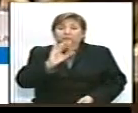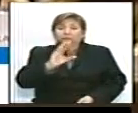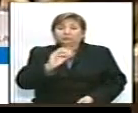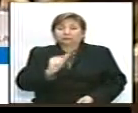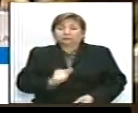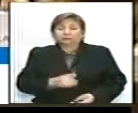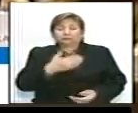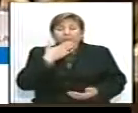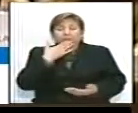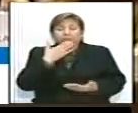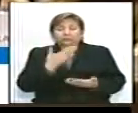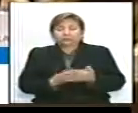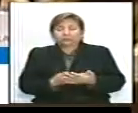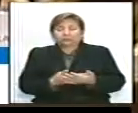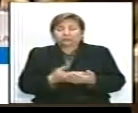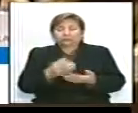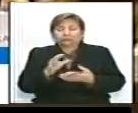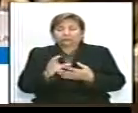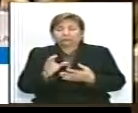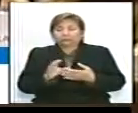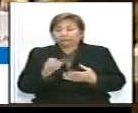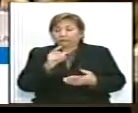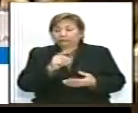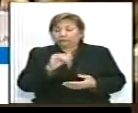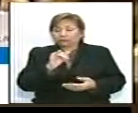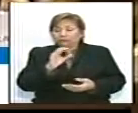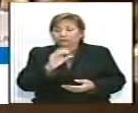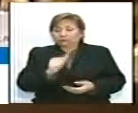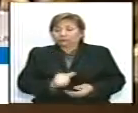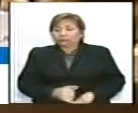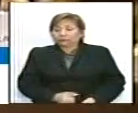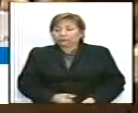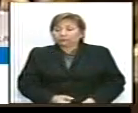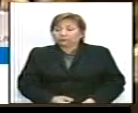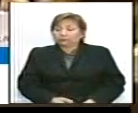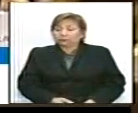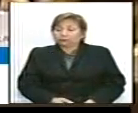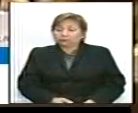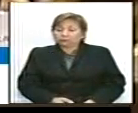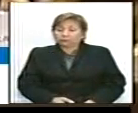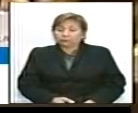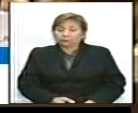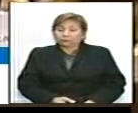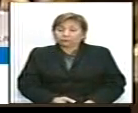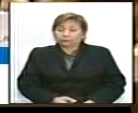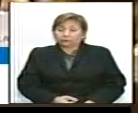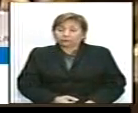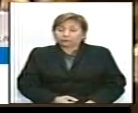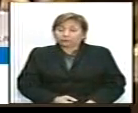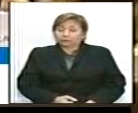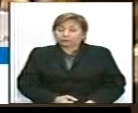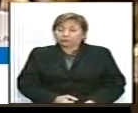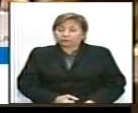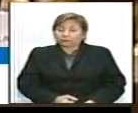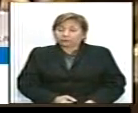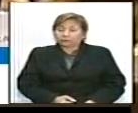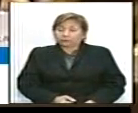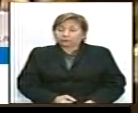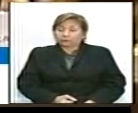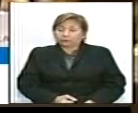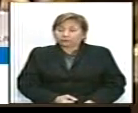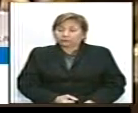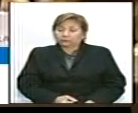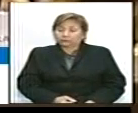Yo agradezco al contralor encargado allá en ICA, porque apenas tenemos una evidencia, sabemos que al día